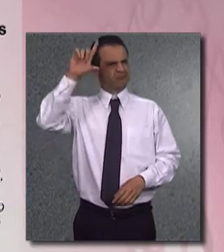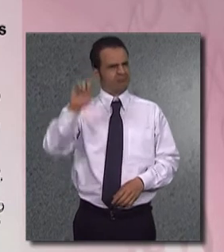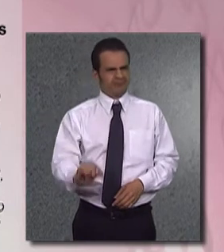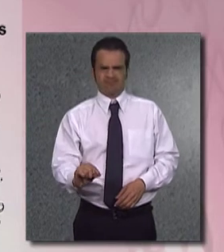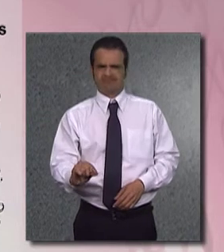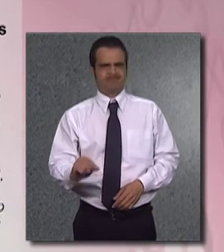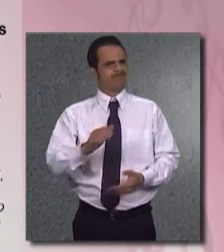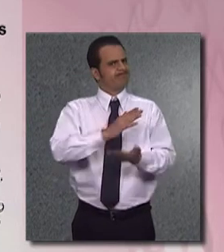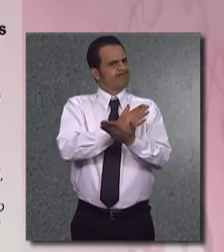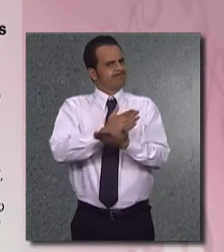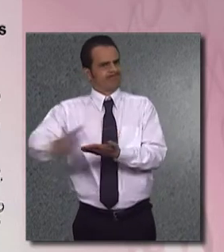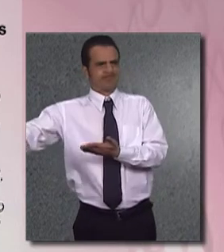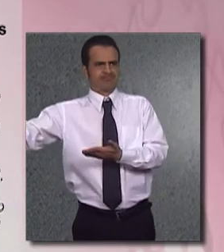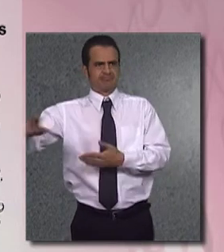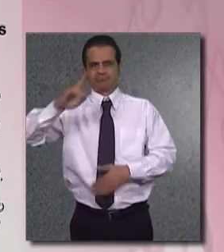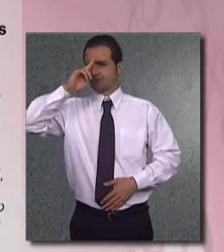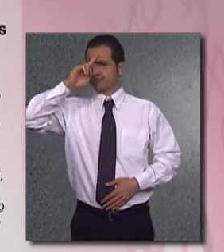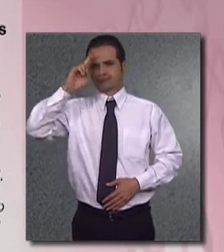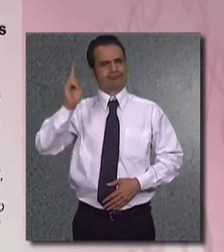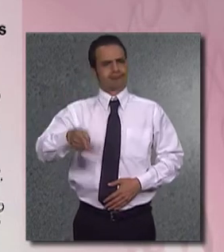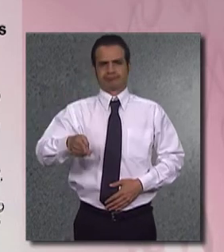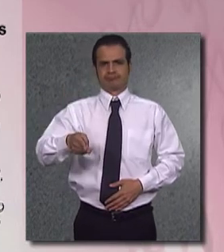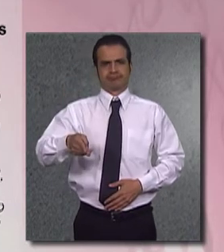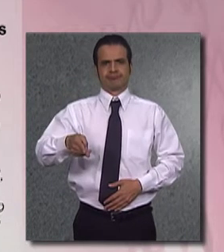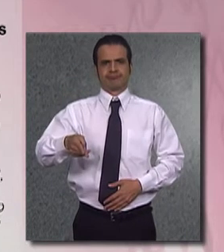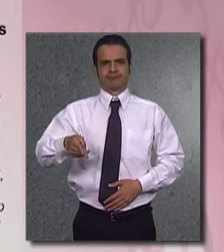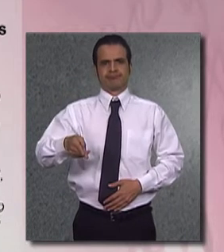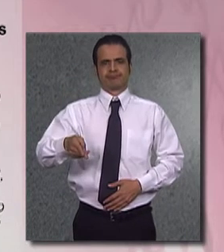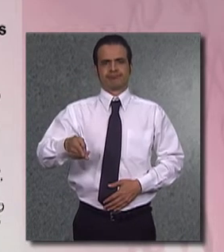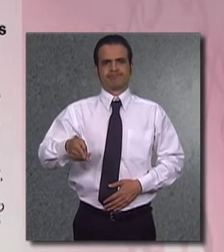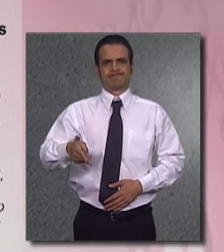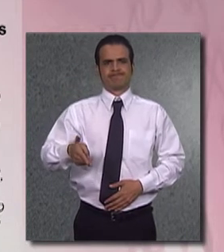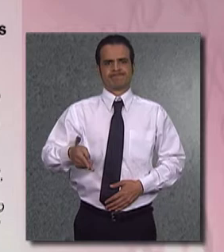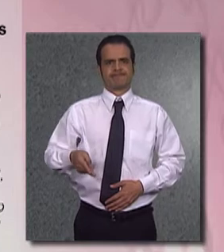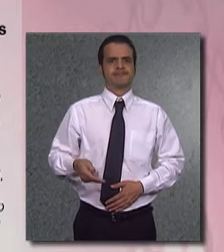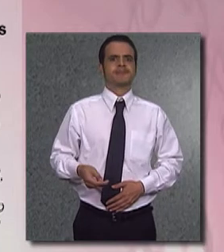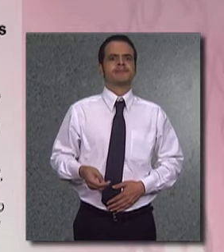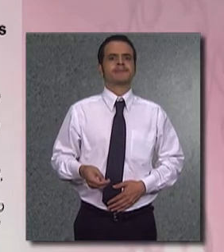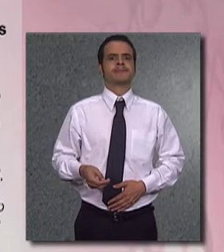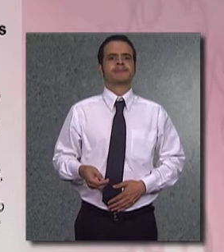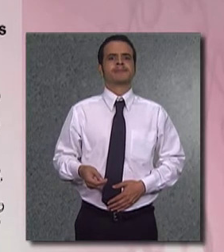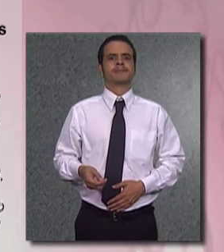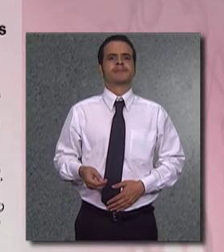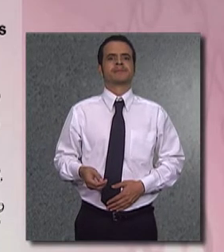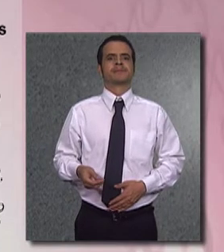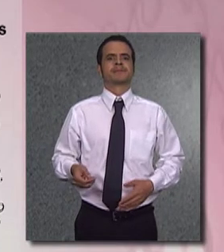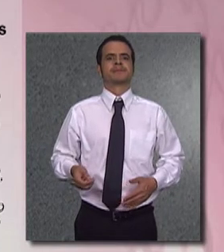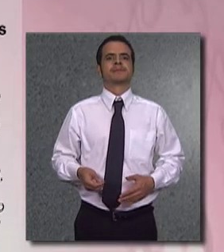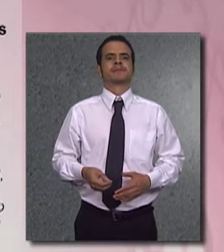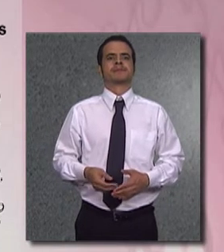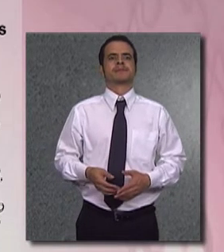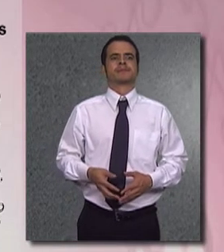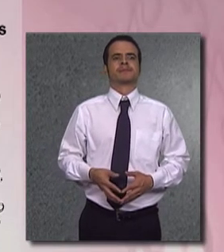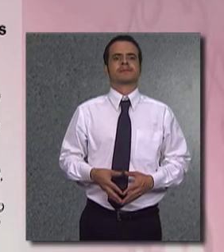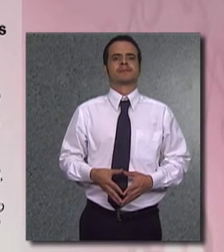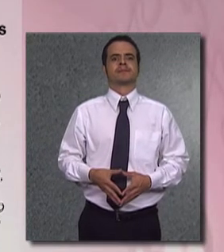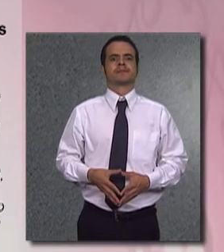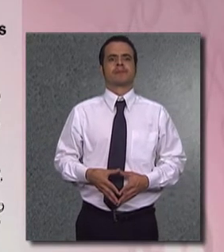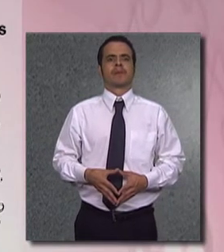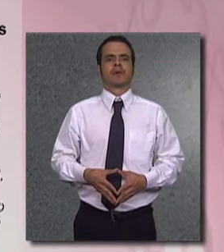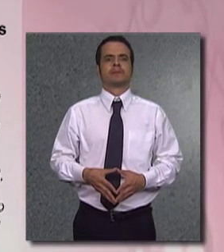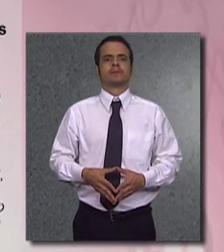contra la dignidad humana y tenga por objeto anular o menoscabar los derechos y libertades de las